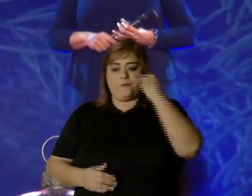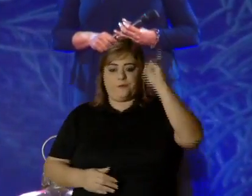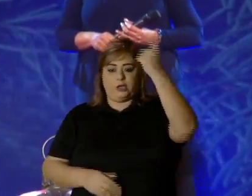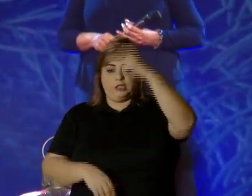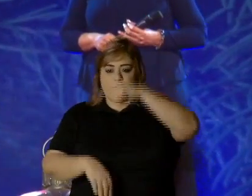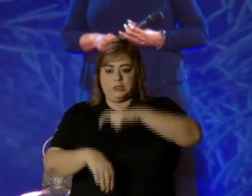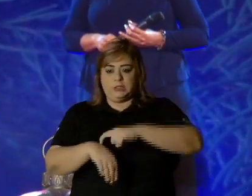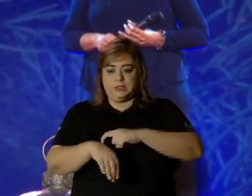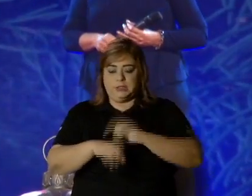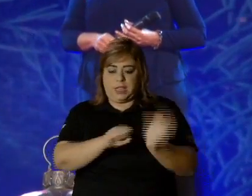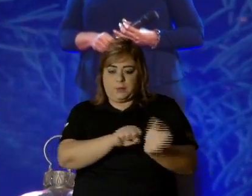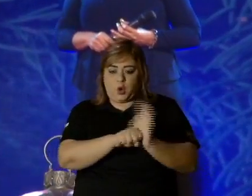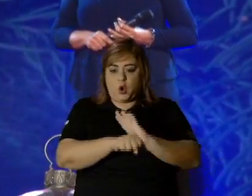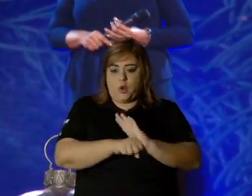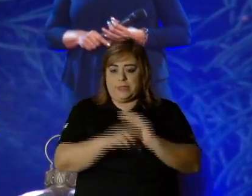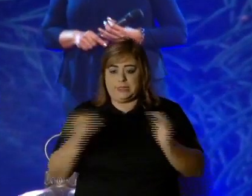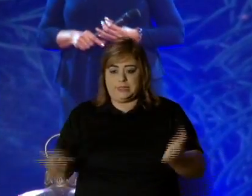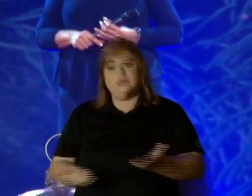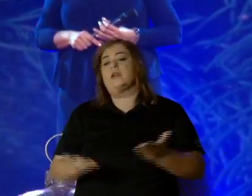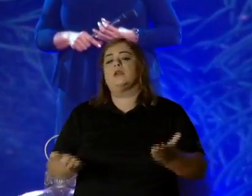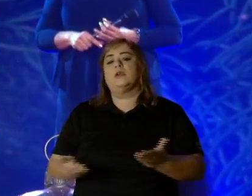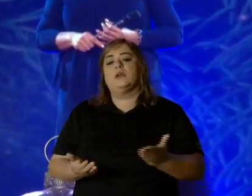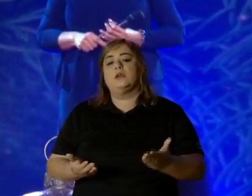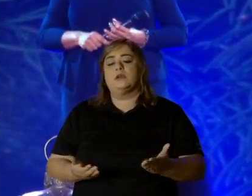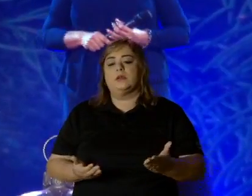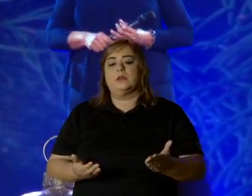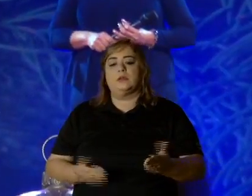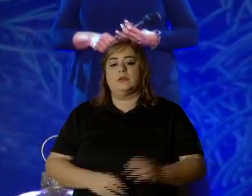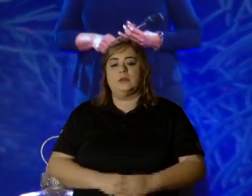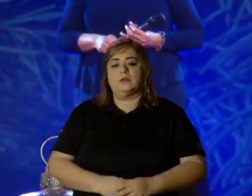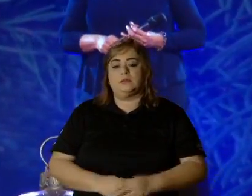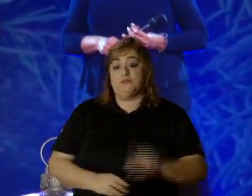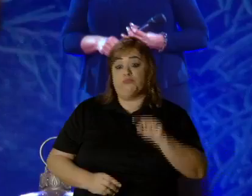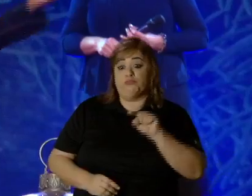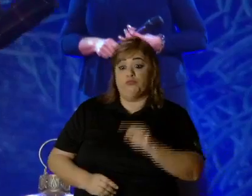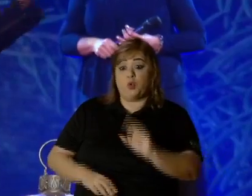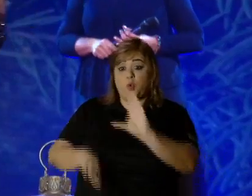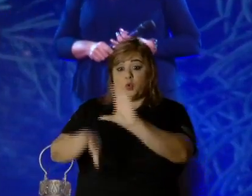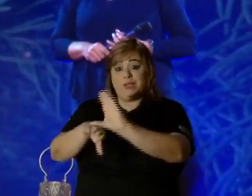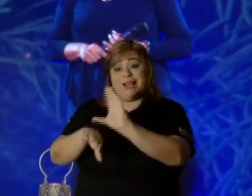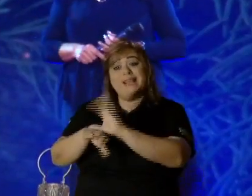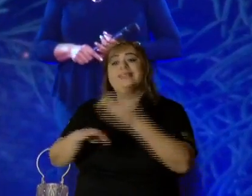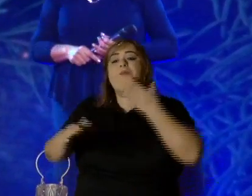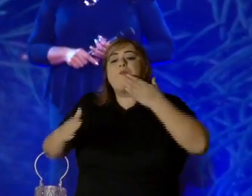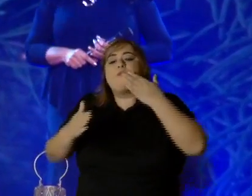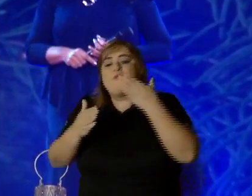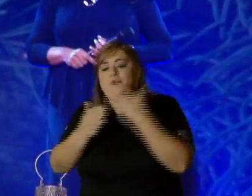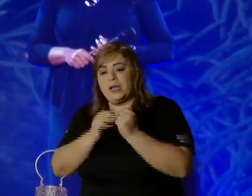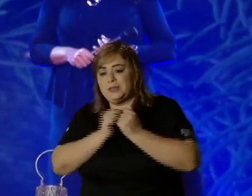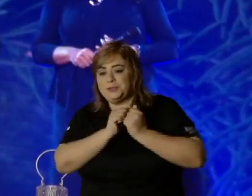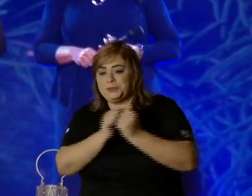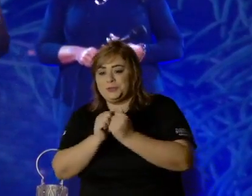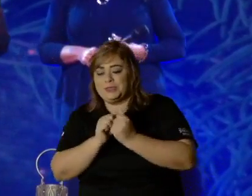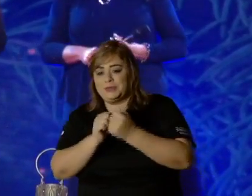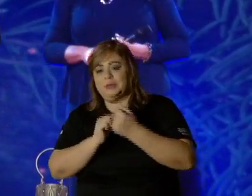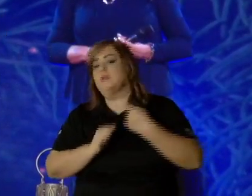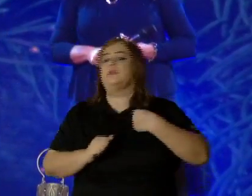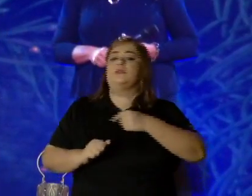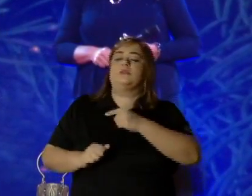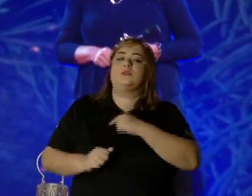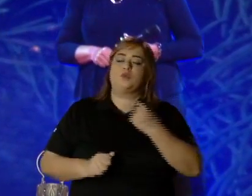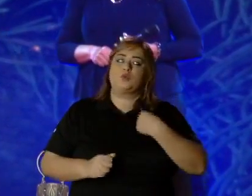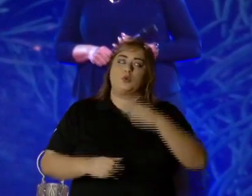pandemia, qué bueno que está con nosotros. Si esta es su casa, también qué bueno que estás con nosotros. Estamos